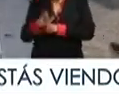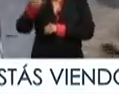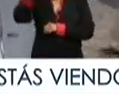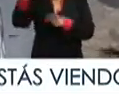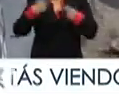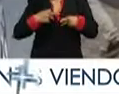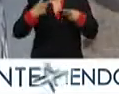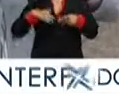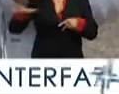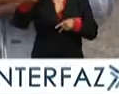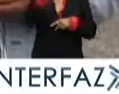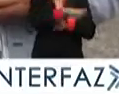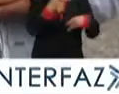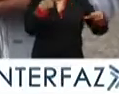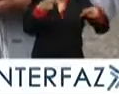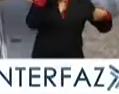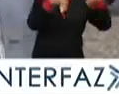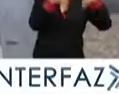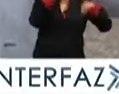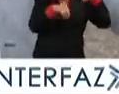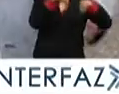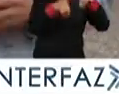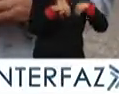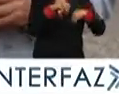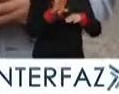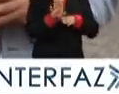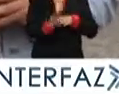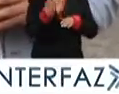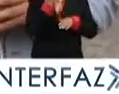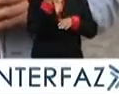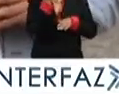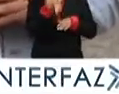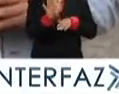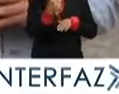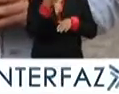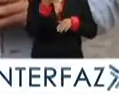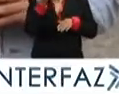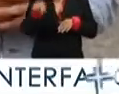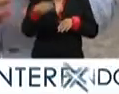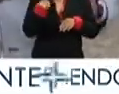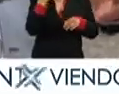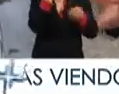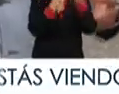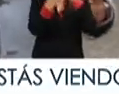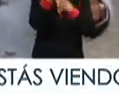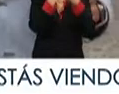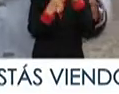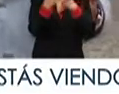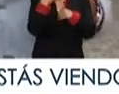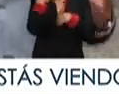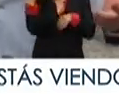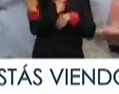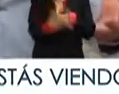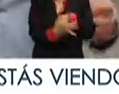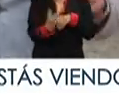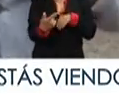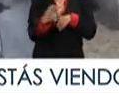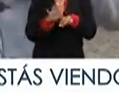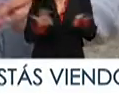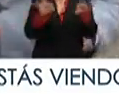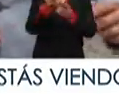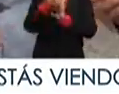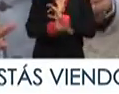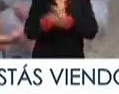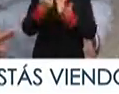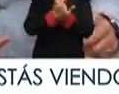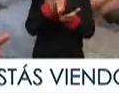la gente lo prepara de forma cotidiana. Es uno de los platos más emblemáticos, que